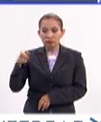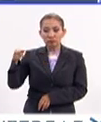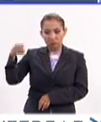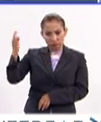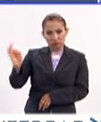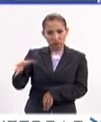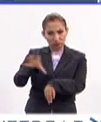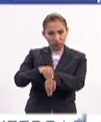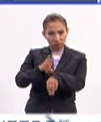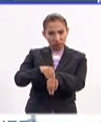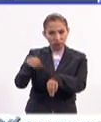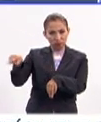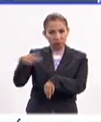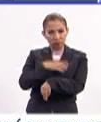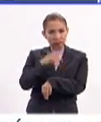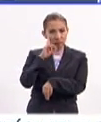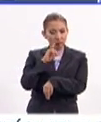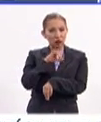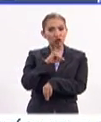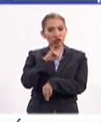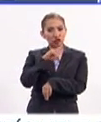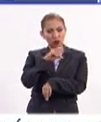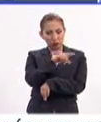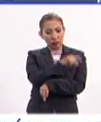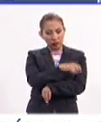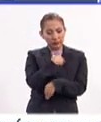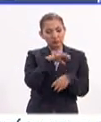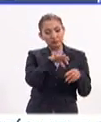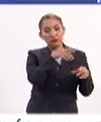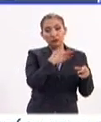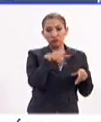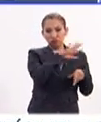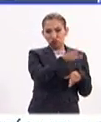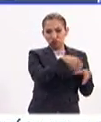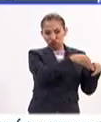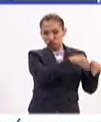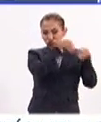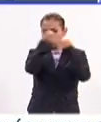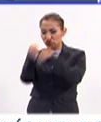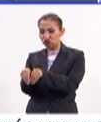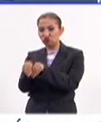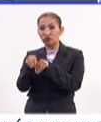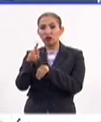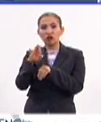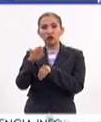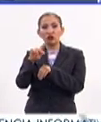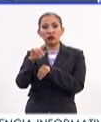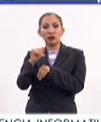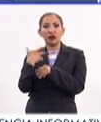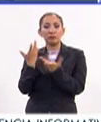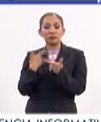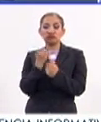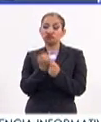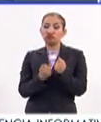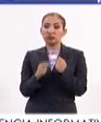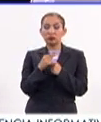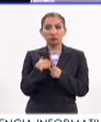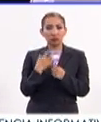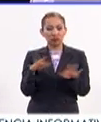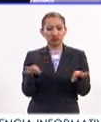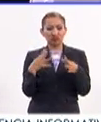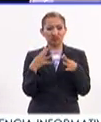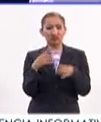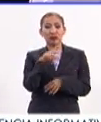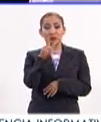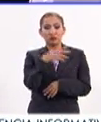el consentimiento de la hija de enviar, de mandar los restos de don Daniel a la rotonda para quedar bien con el colegio. Y